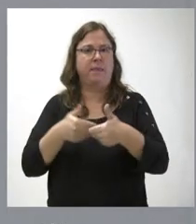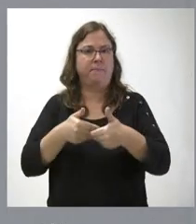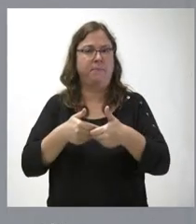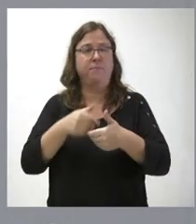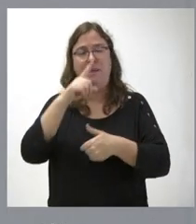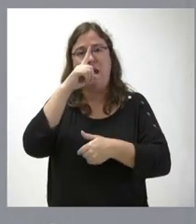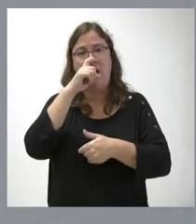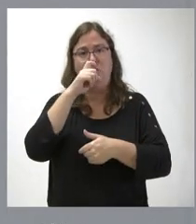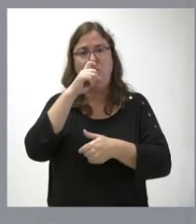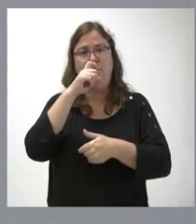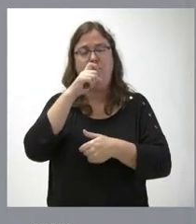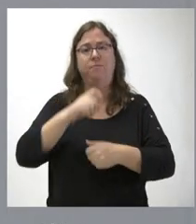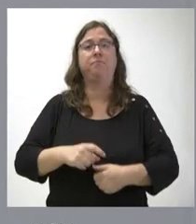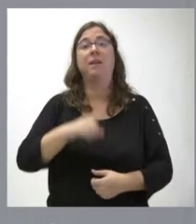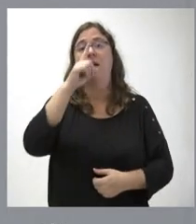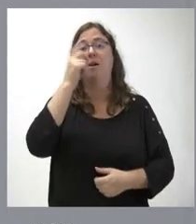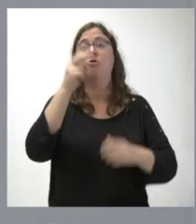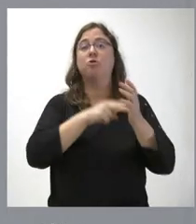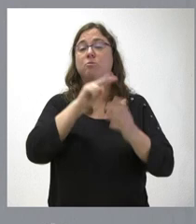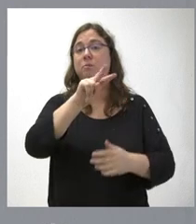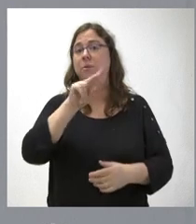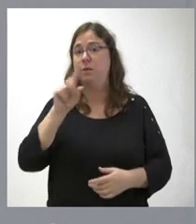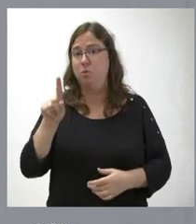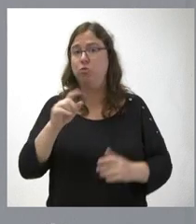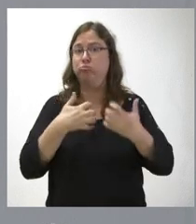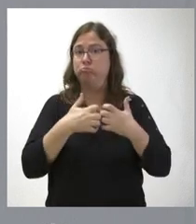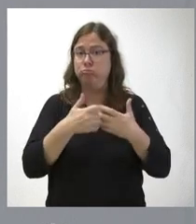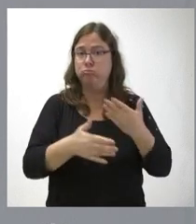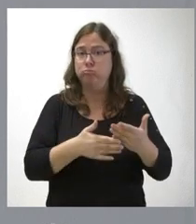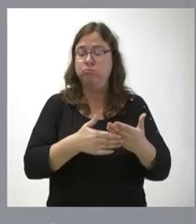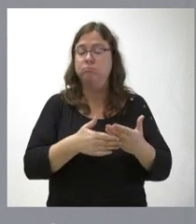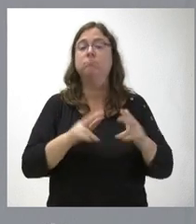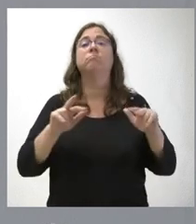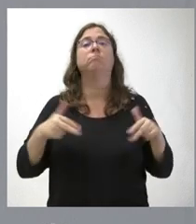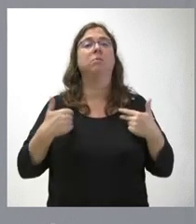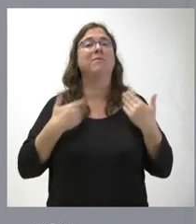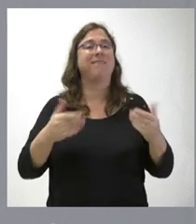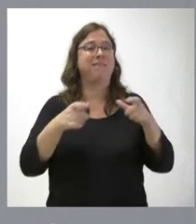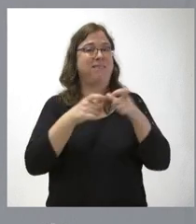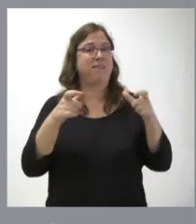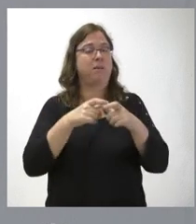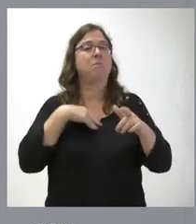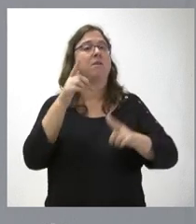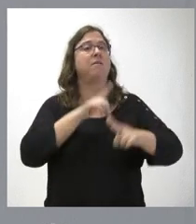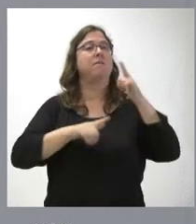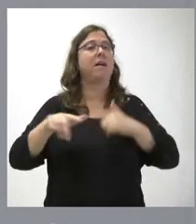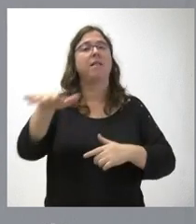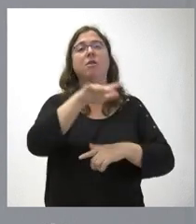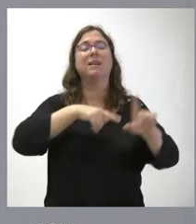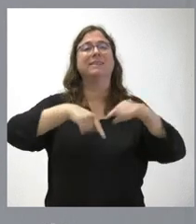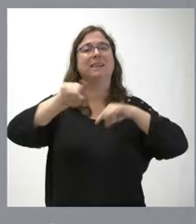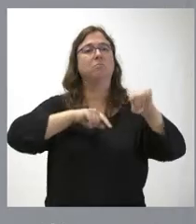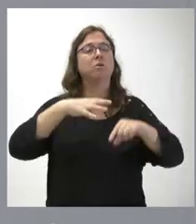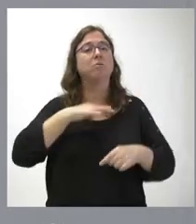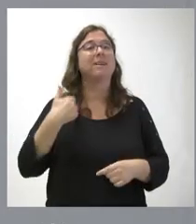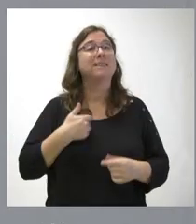año eh 21 se puso en práctica se permite con este Bono viajar en zonas de transporte a la demanda en las